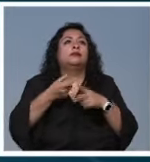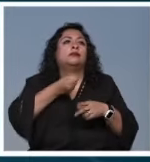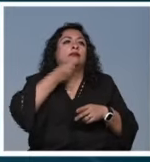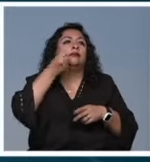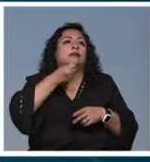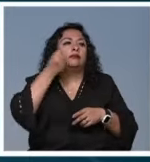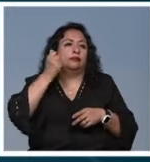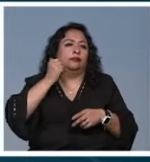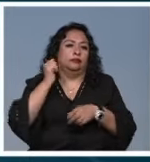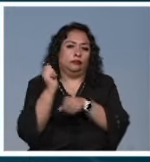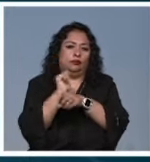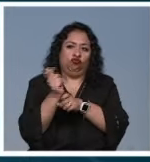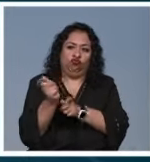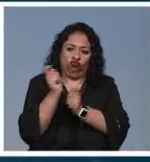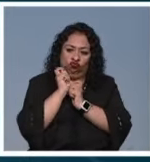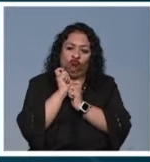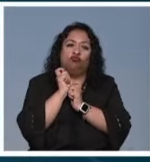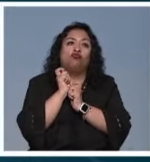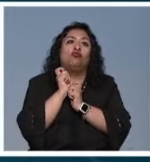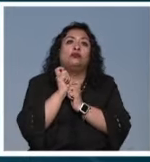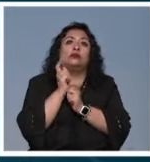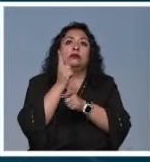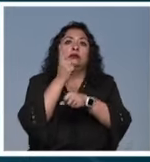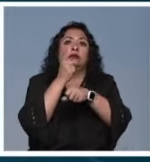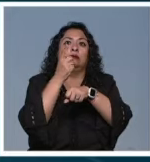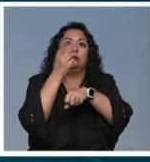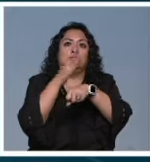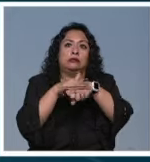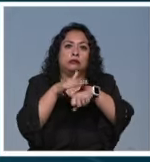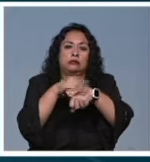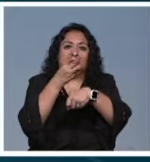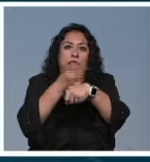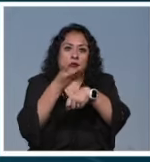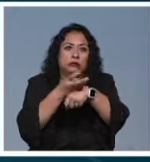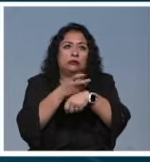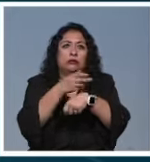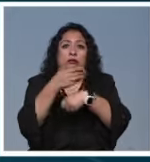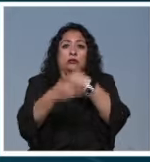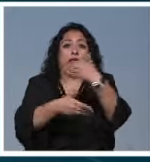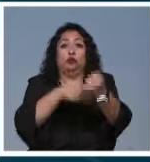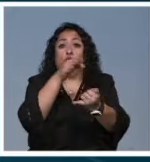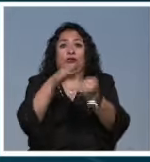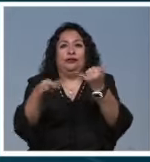actor asume desde que dan tercera llamada hasta que se termina la función.